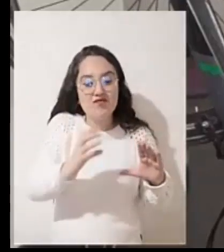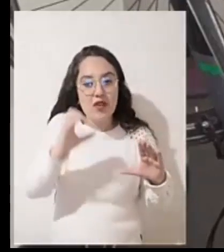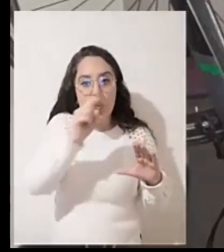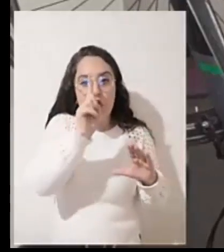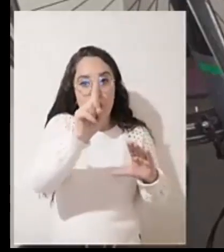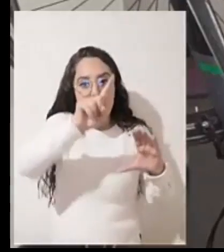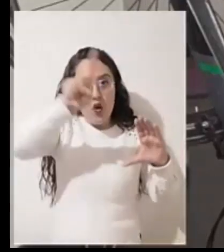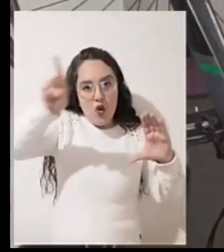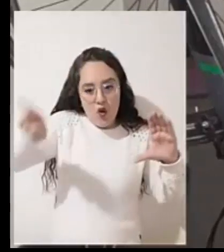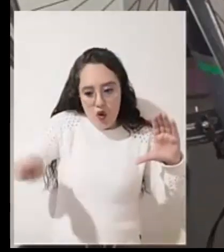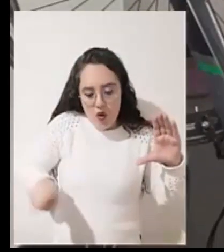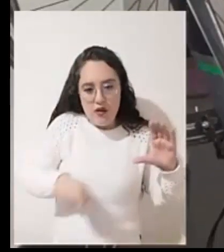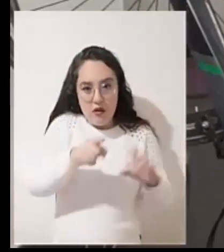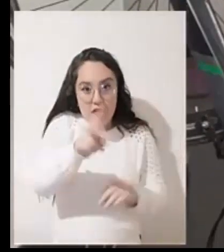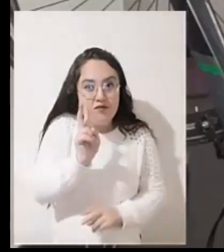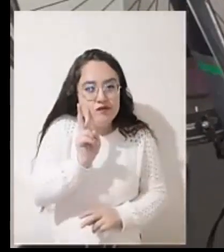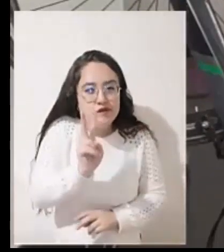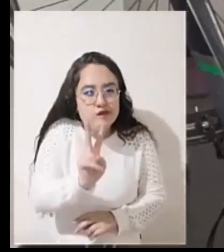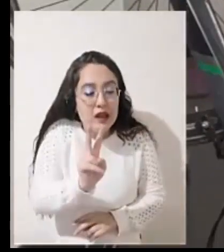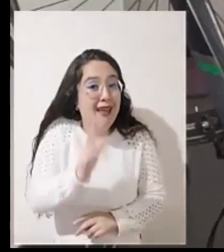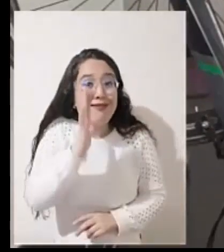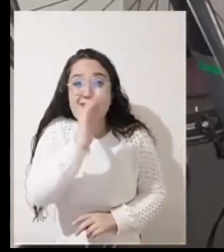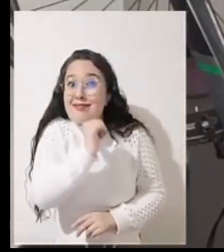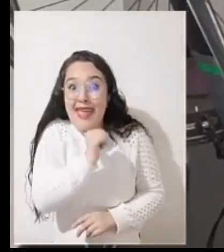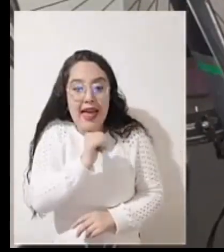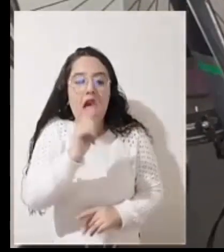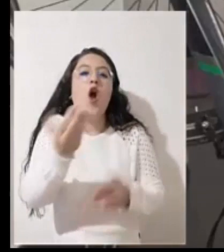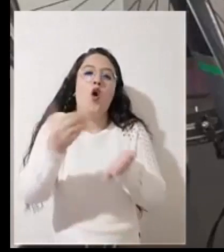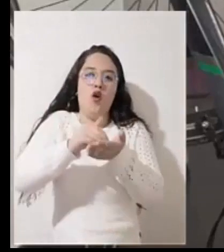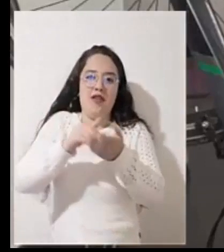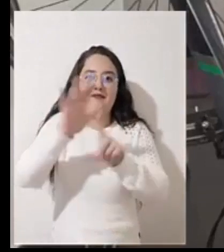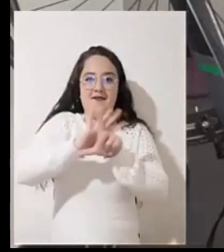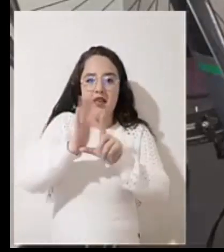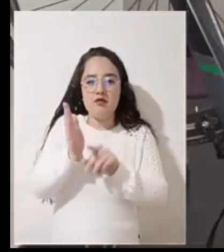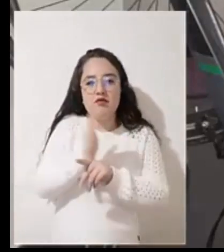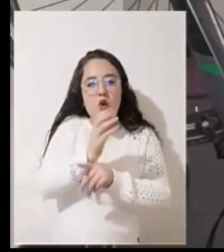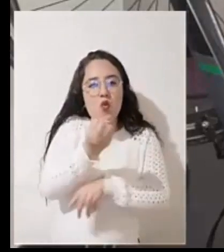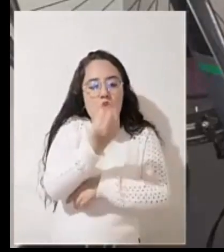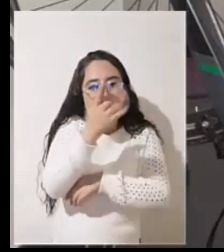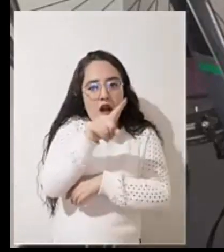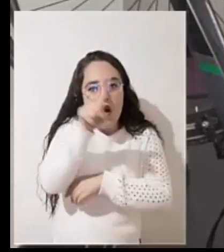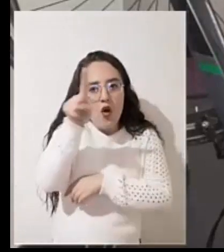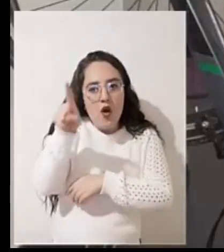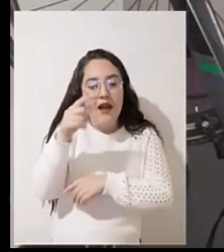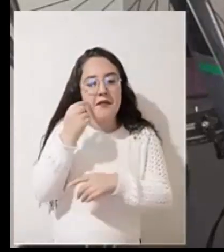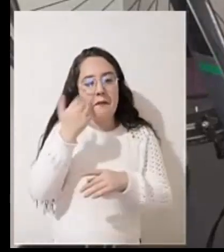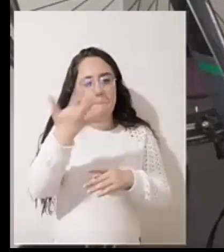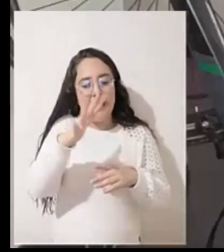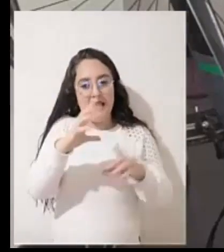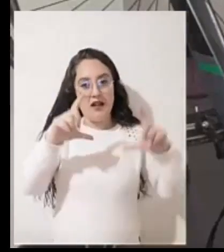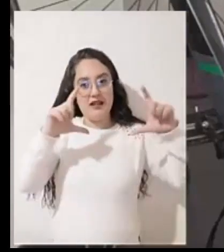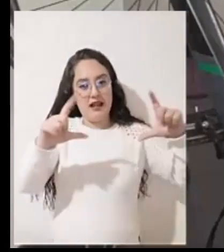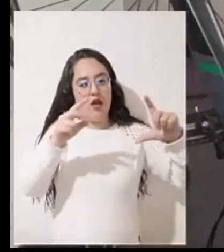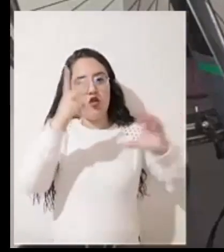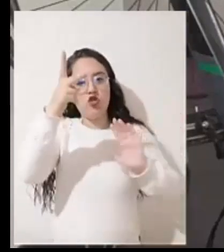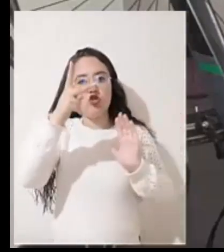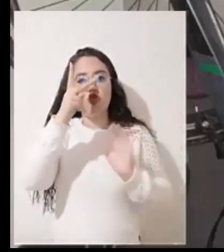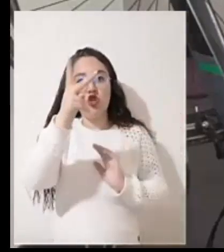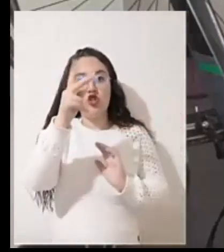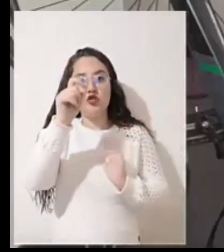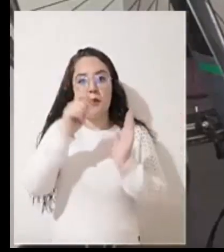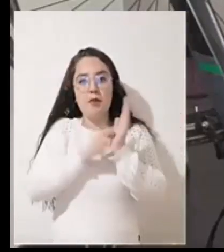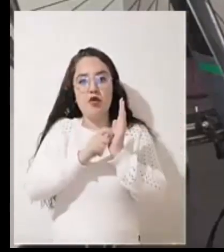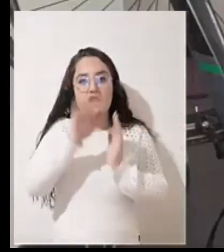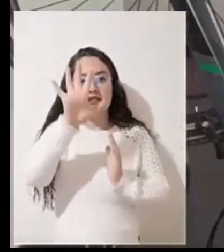vuelta completa, si contaron los que contaron el de atrás, si no devolvamos el video y contémoslo, el de atrás dio más o menos